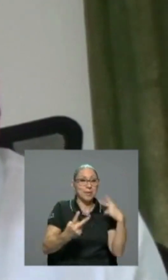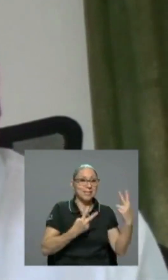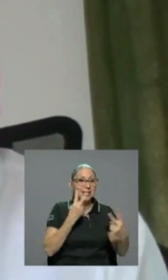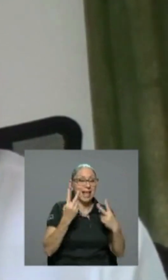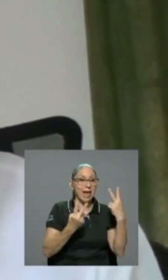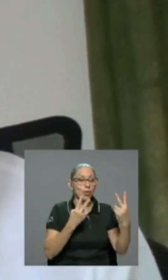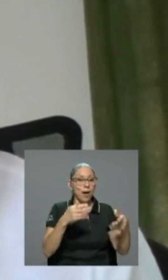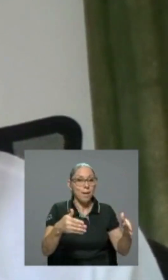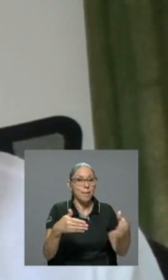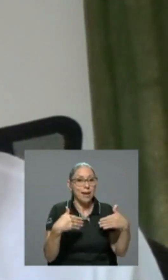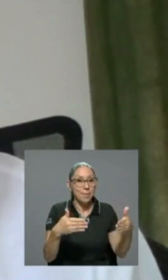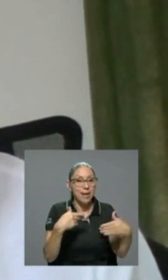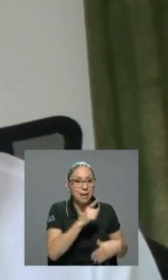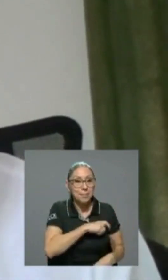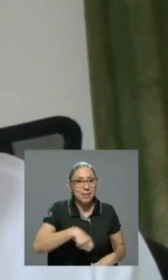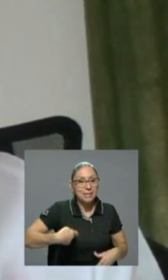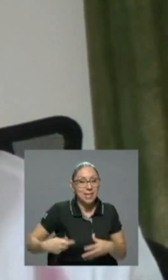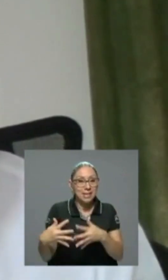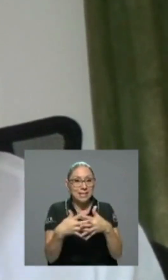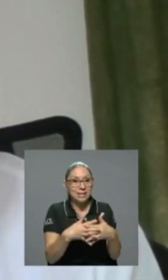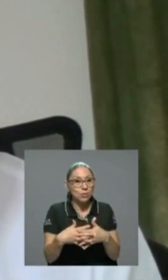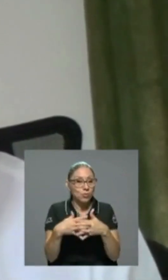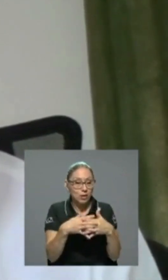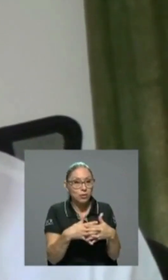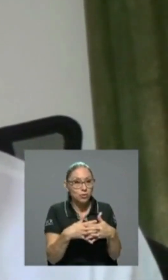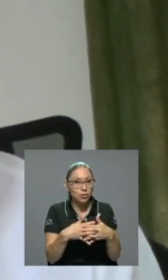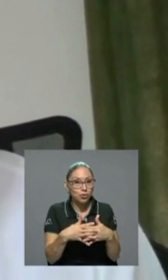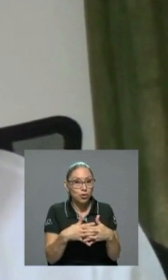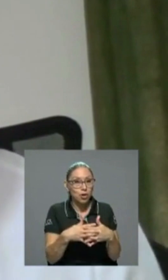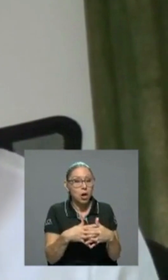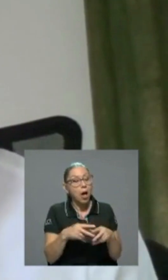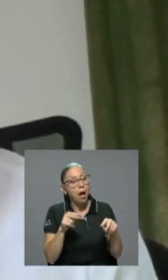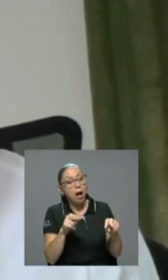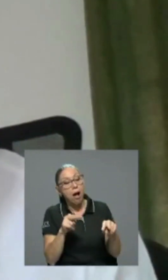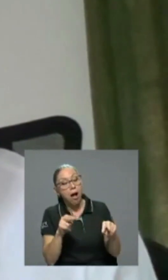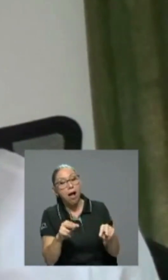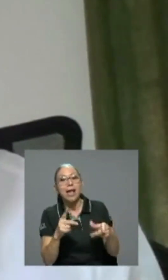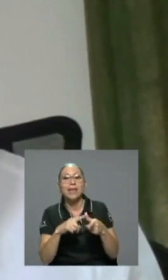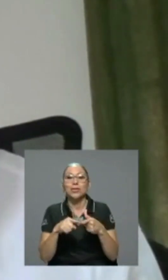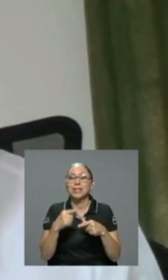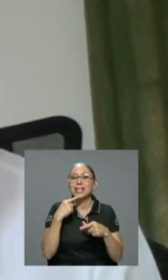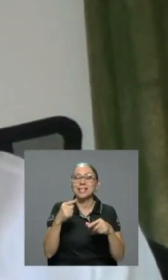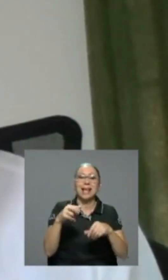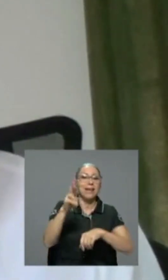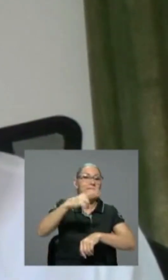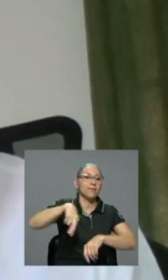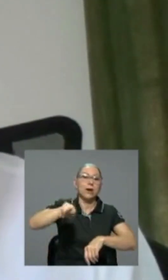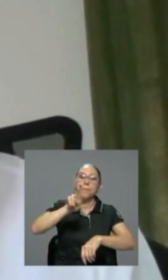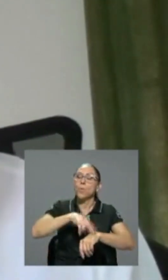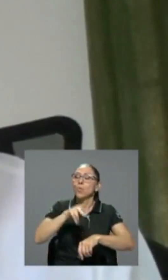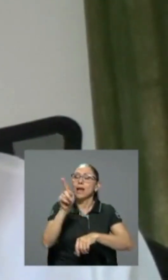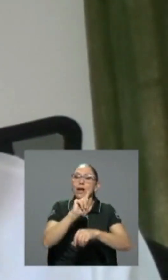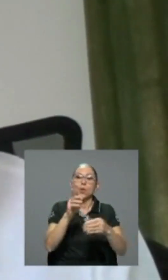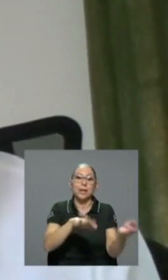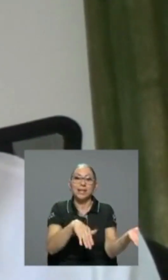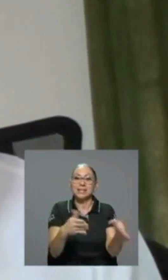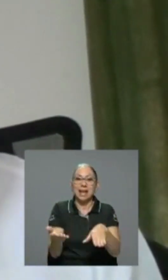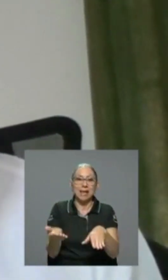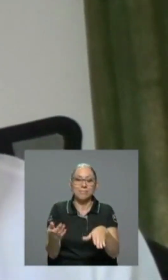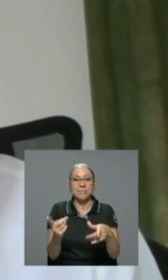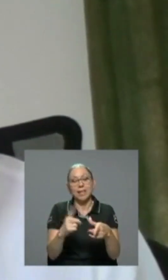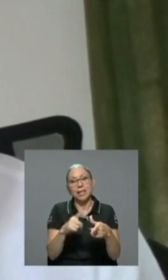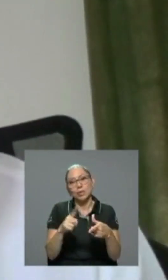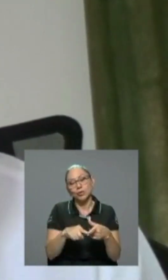serie de consideraciones a Panamá, pues decía la República no perecerá. Entonces, eso es